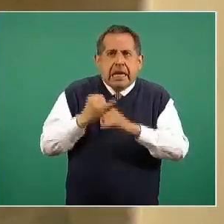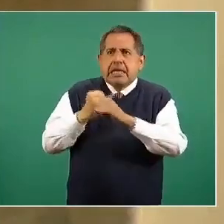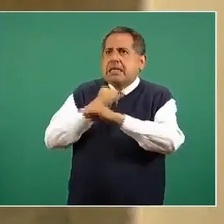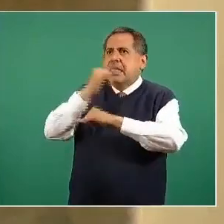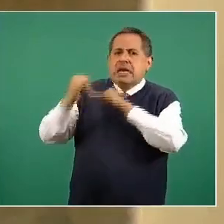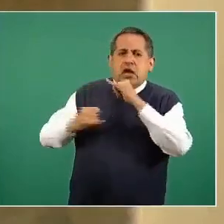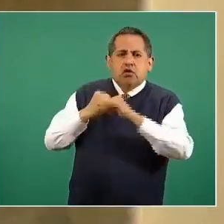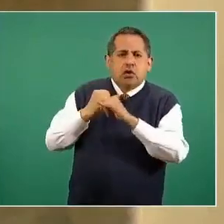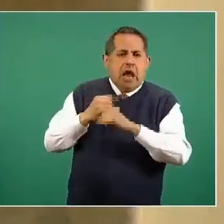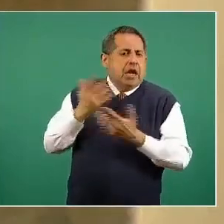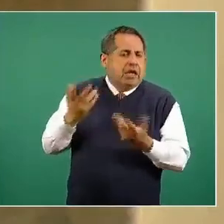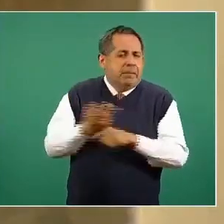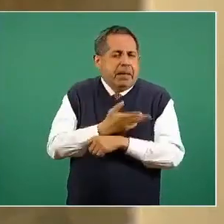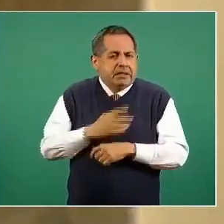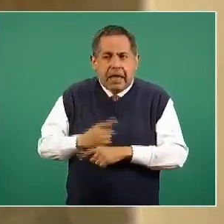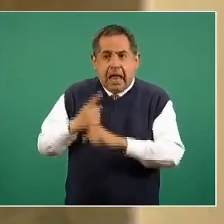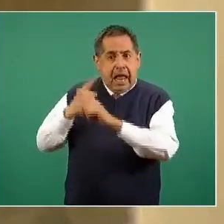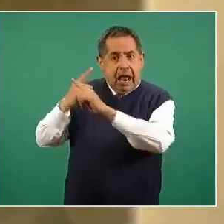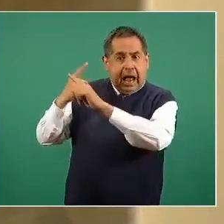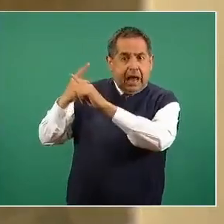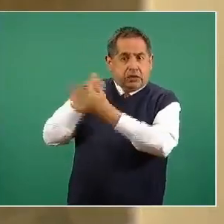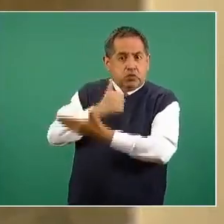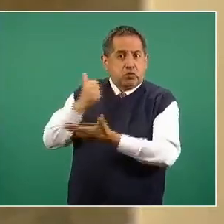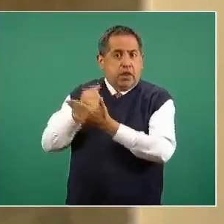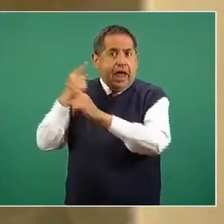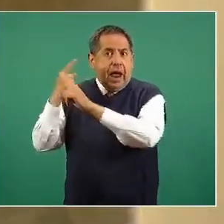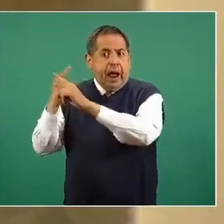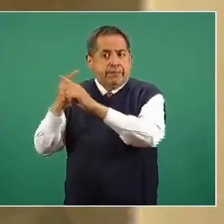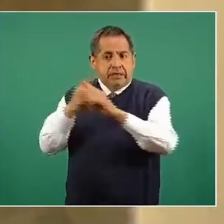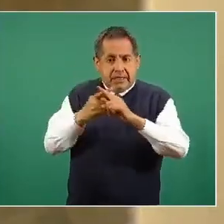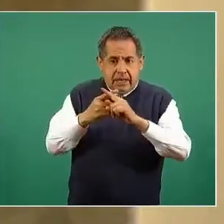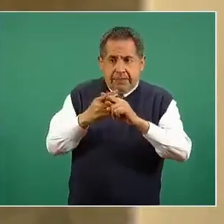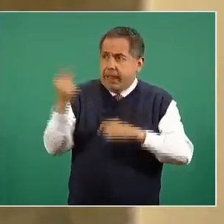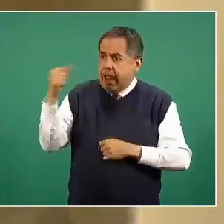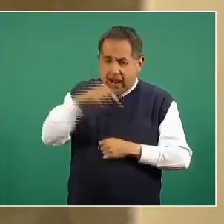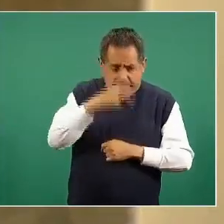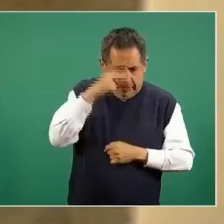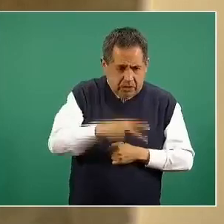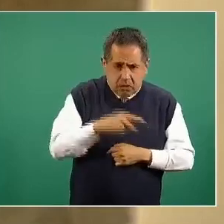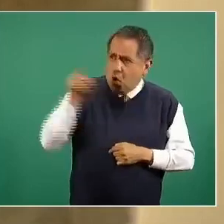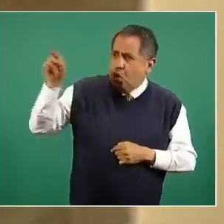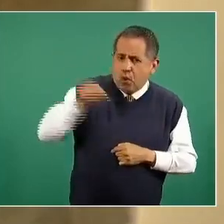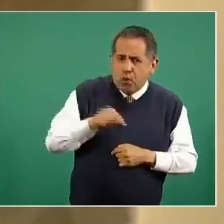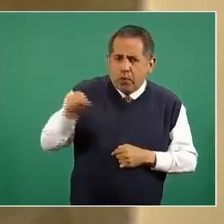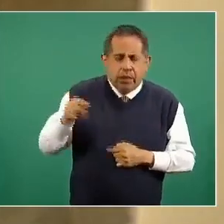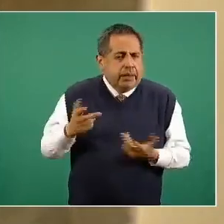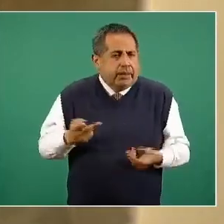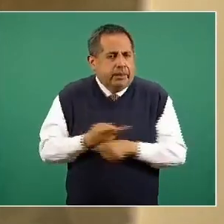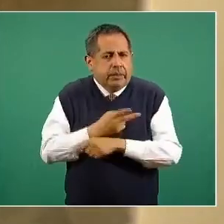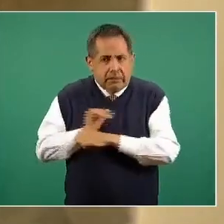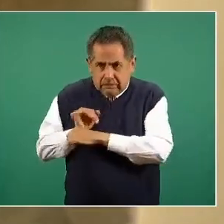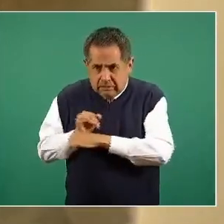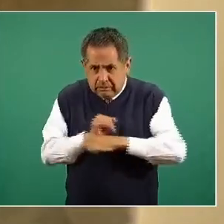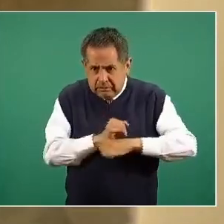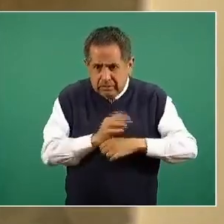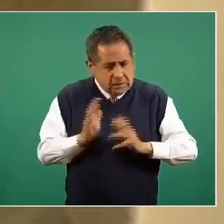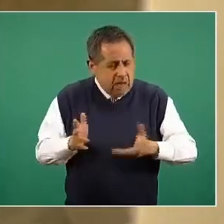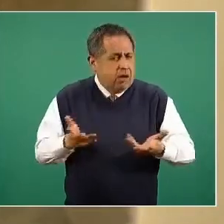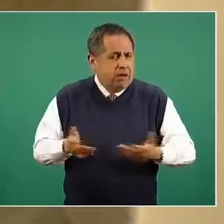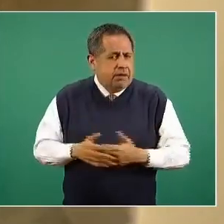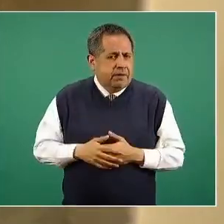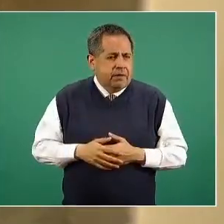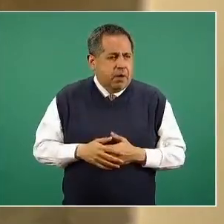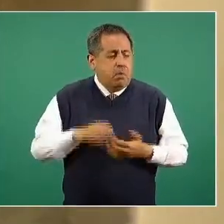viaje de Ámsterdam a la Ciudad de México? Esa sería una. Y saber por qué, si